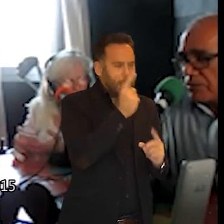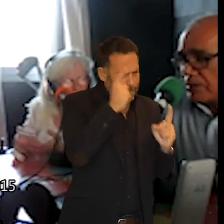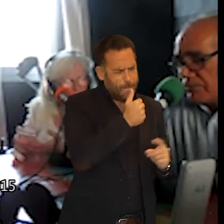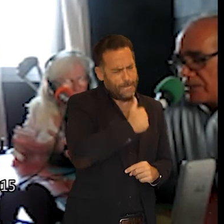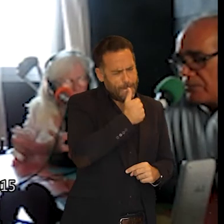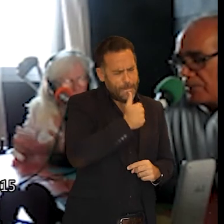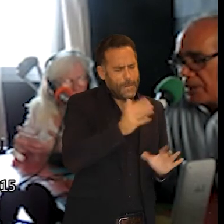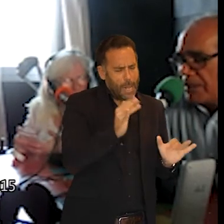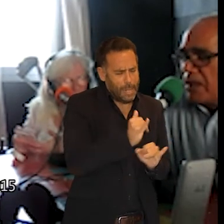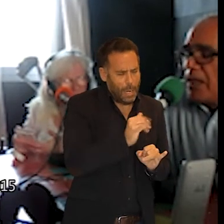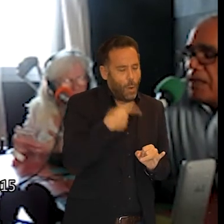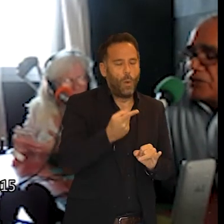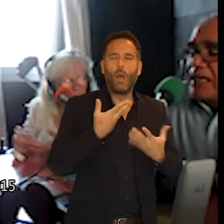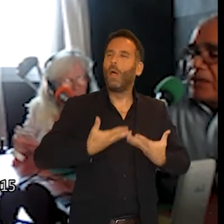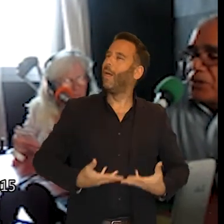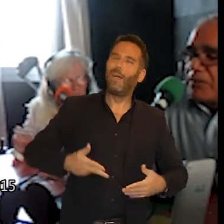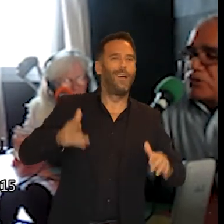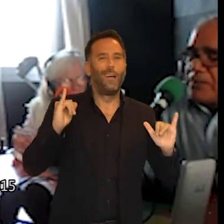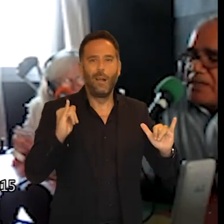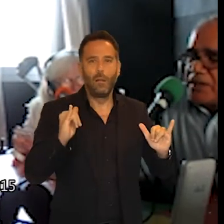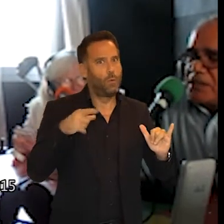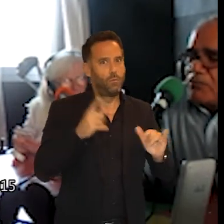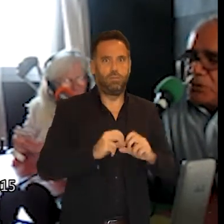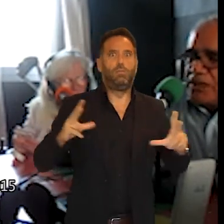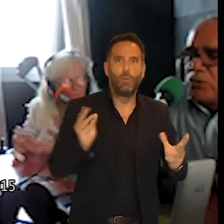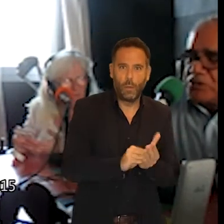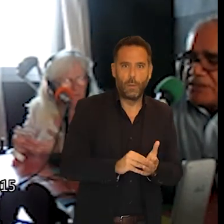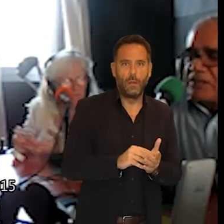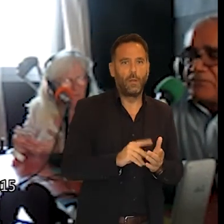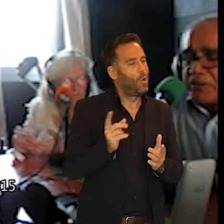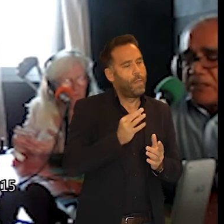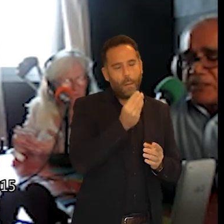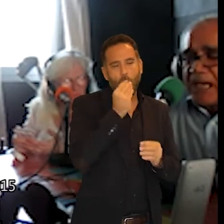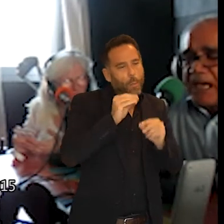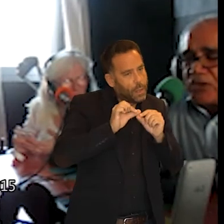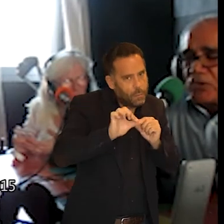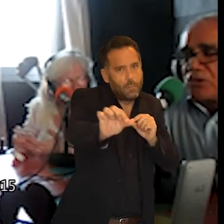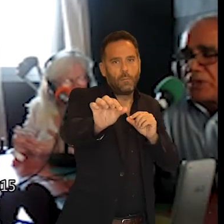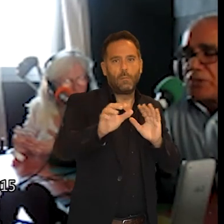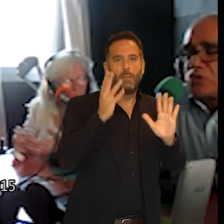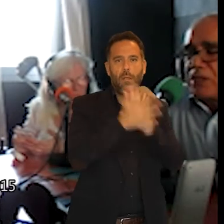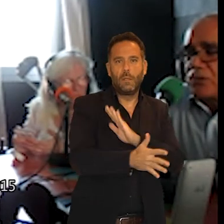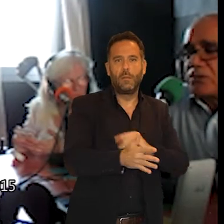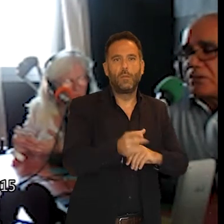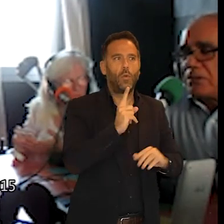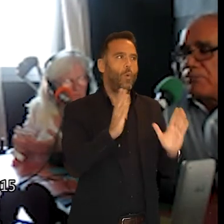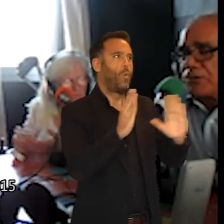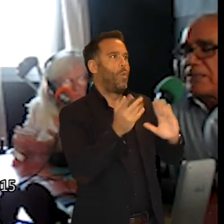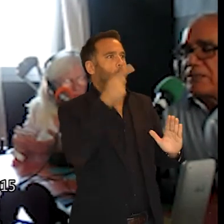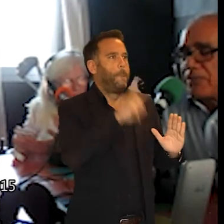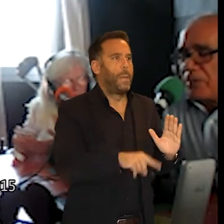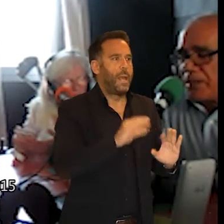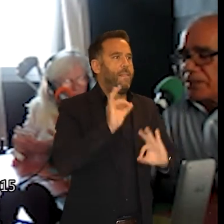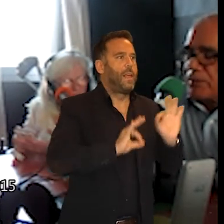pero después, claro, una vez ya la dieta lo recuperan, pero es porque no siguen una alimentación adecuada, nada más que se han ceñido a la dieta y no